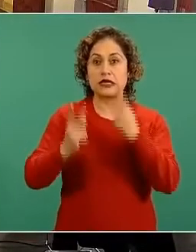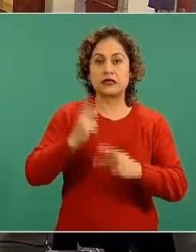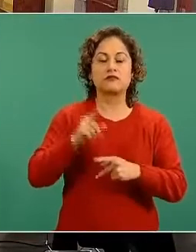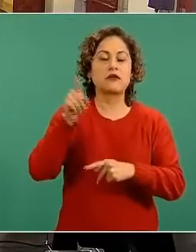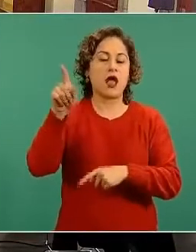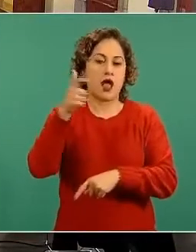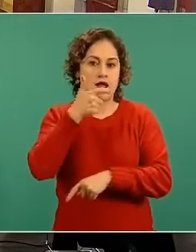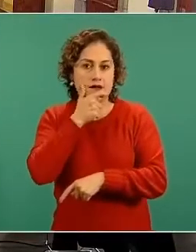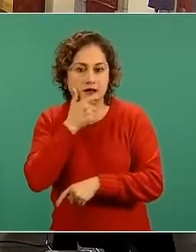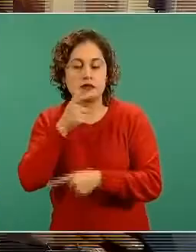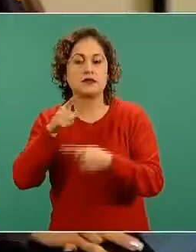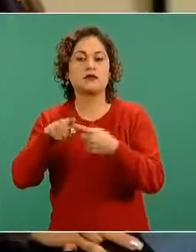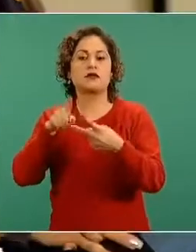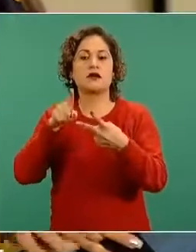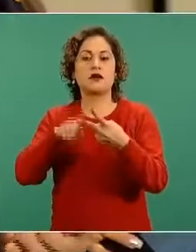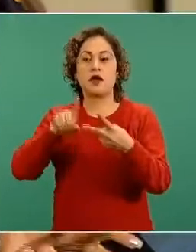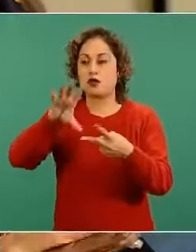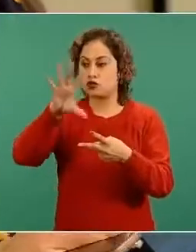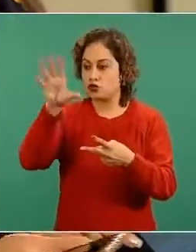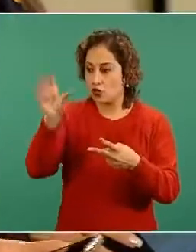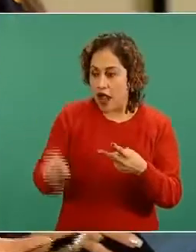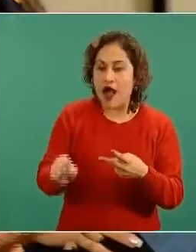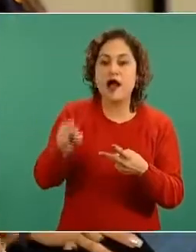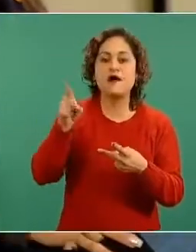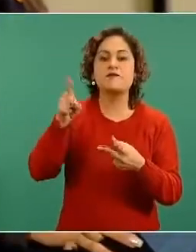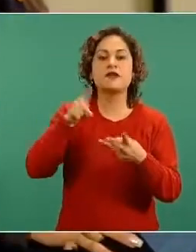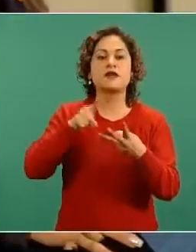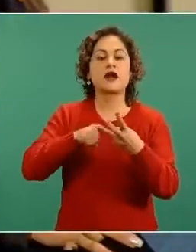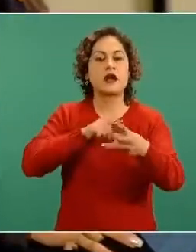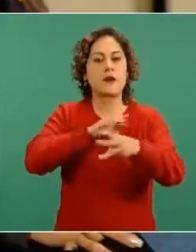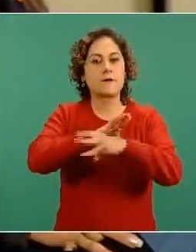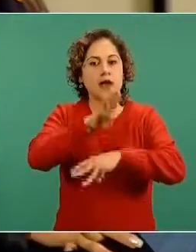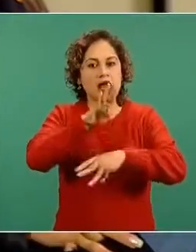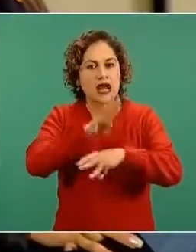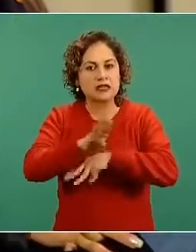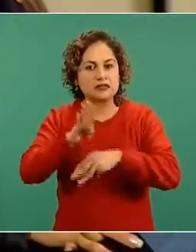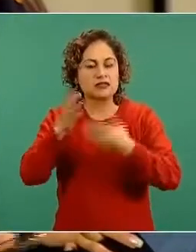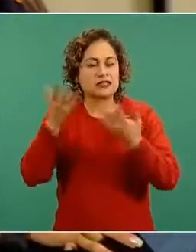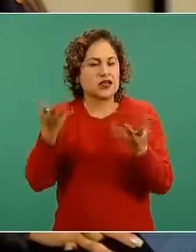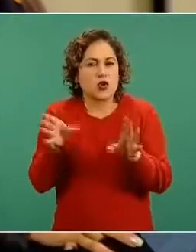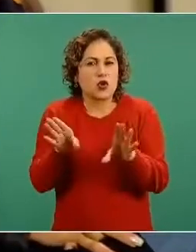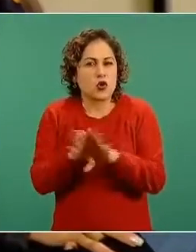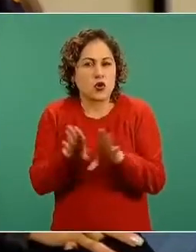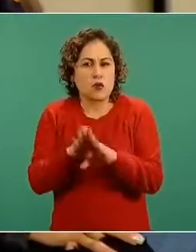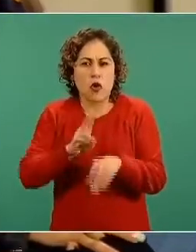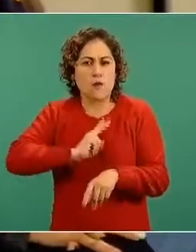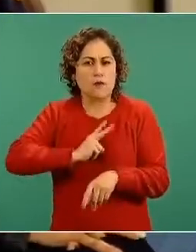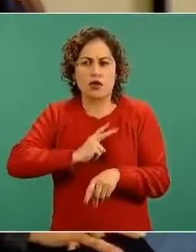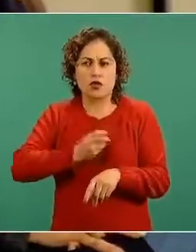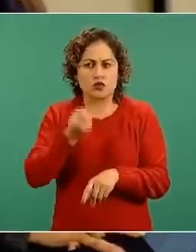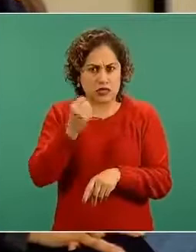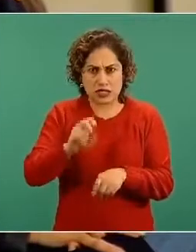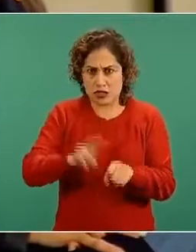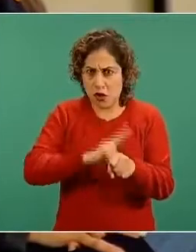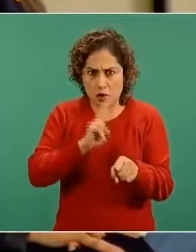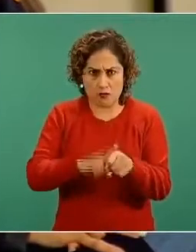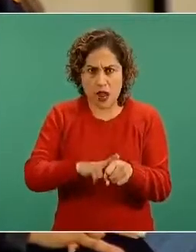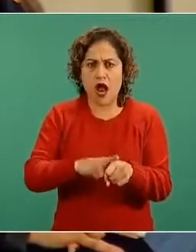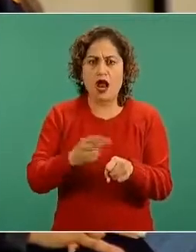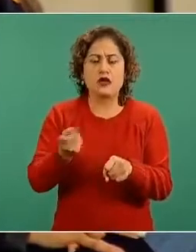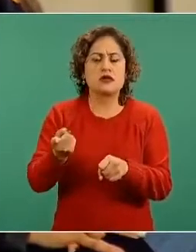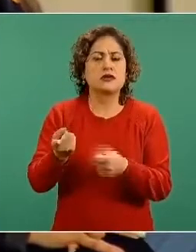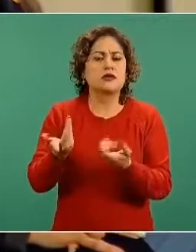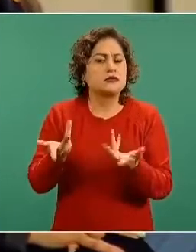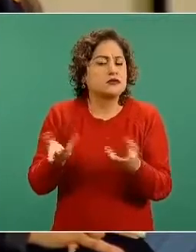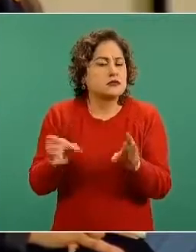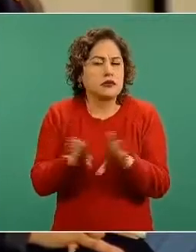la de Sudáfrica y otra en Brasil. Entonces nos comentan que es un monitoreo que hace constantemente. No sé si hayan registrado